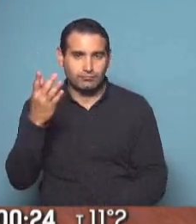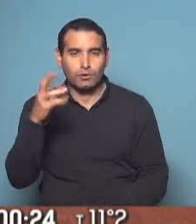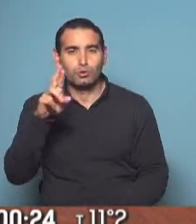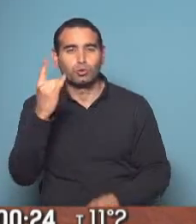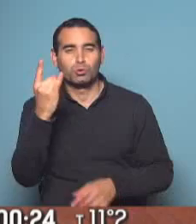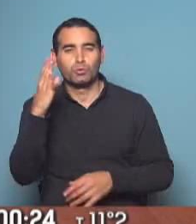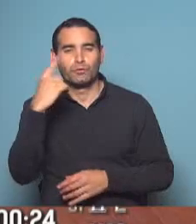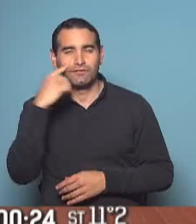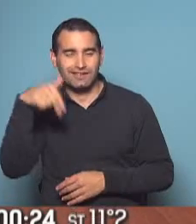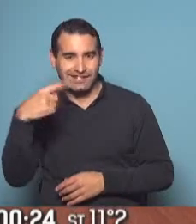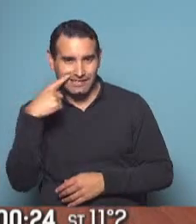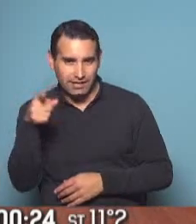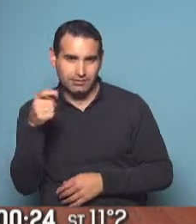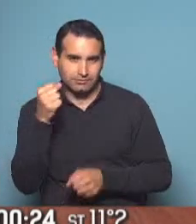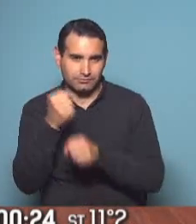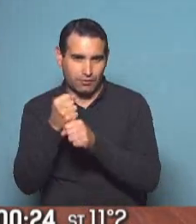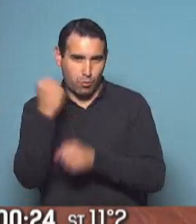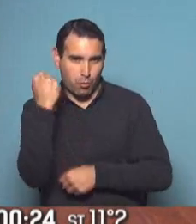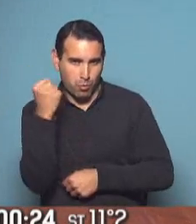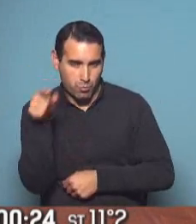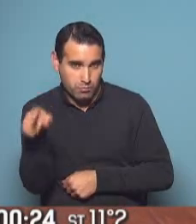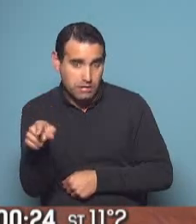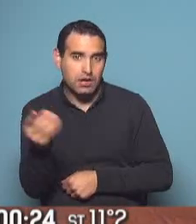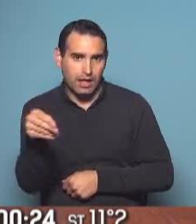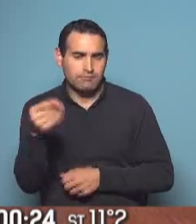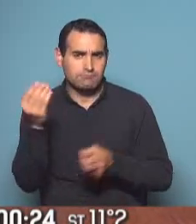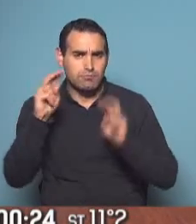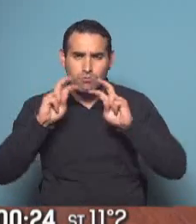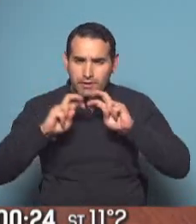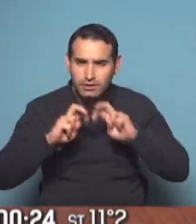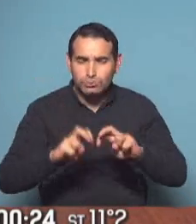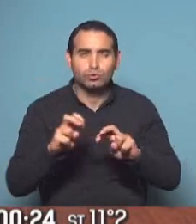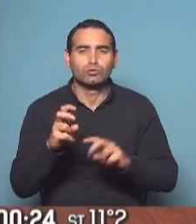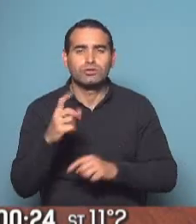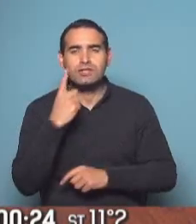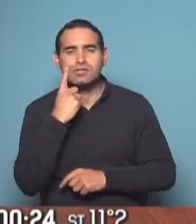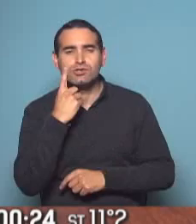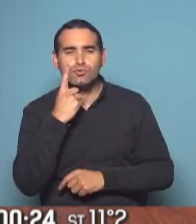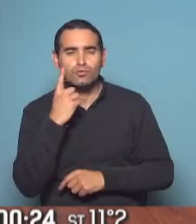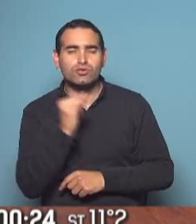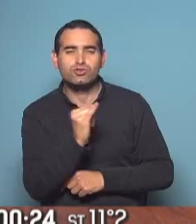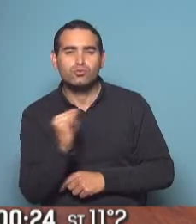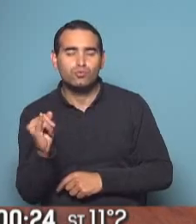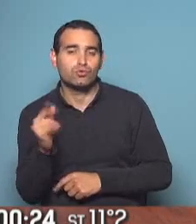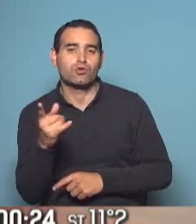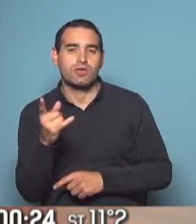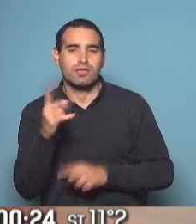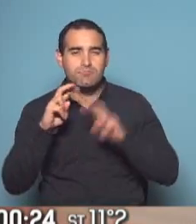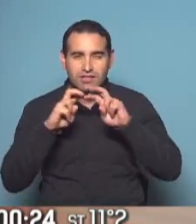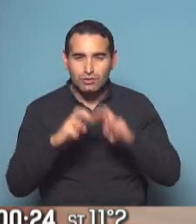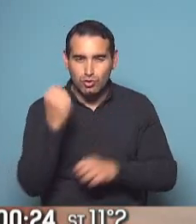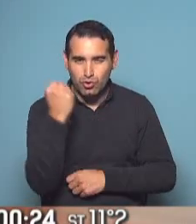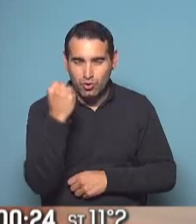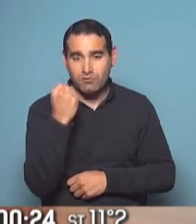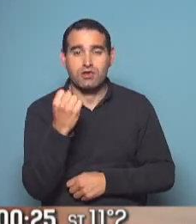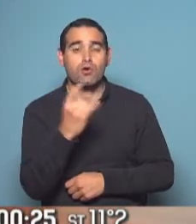Rubini, que es economista y investigador del Instituto de Investigación Económica de la Universidad